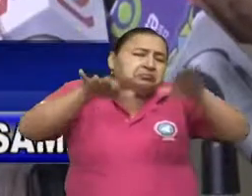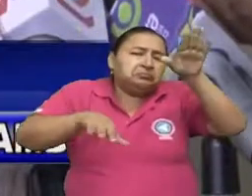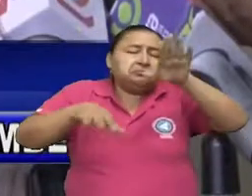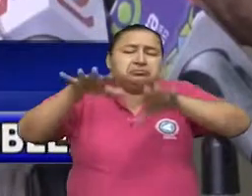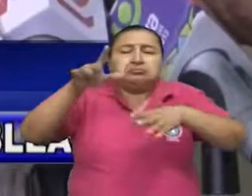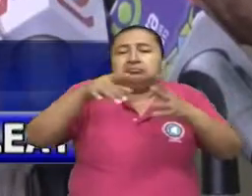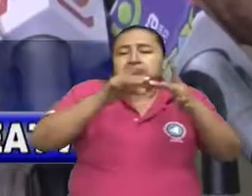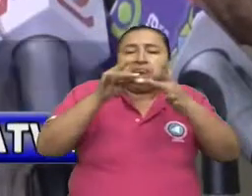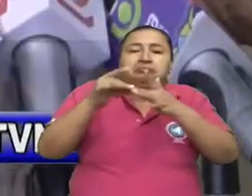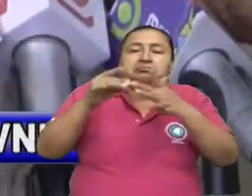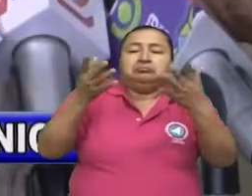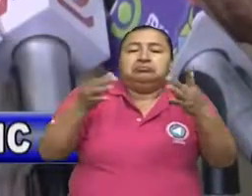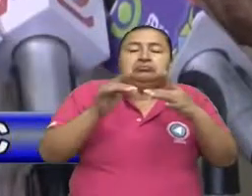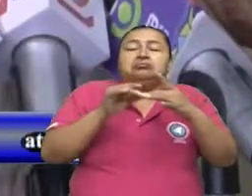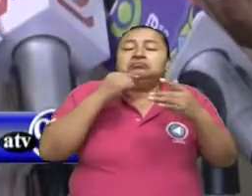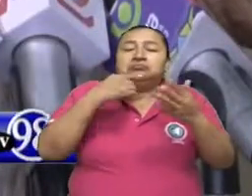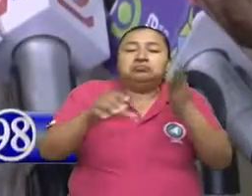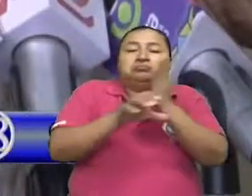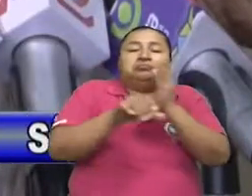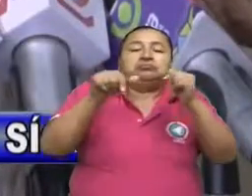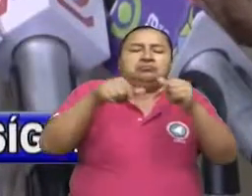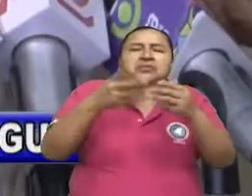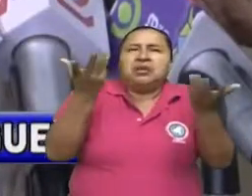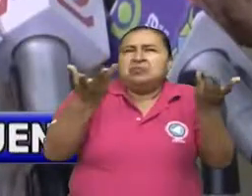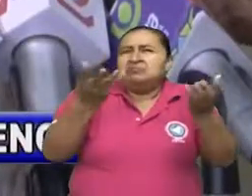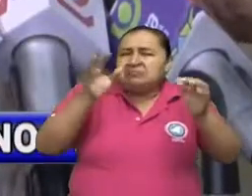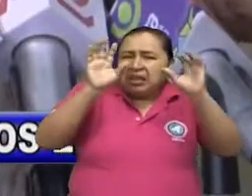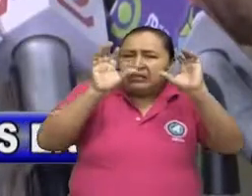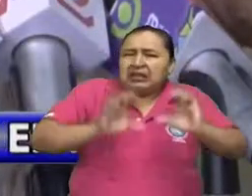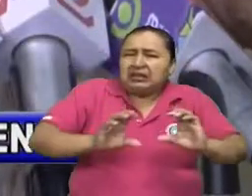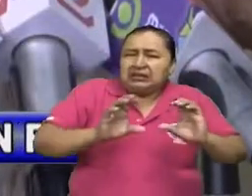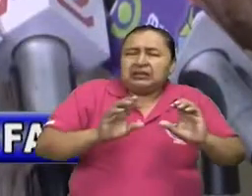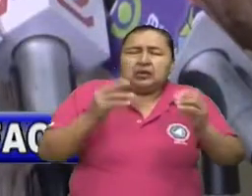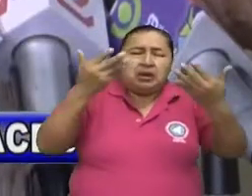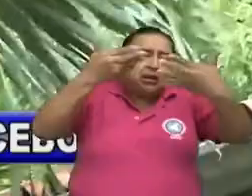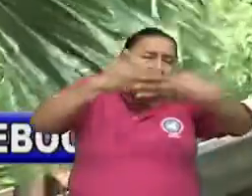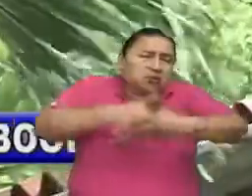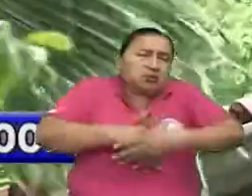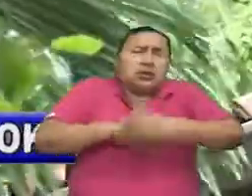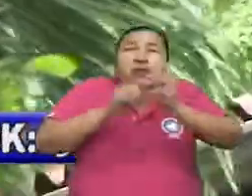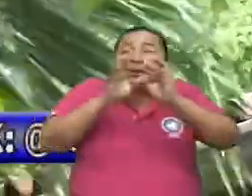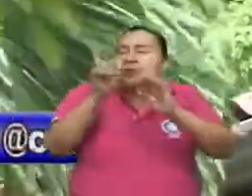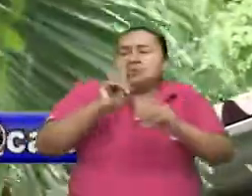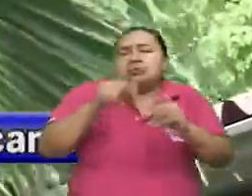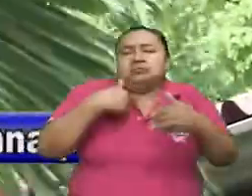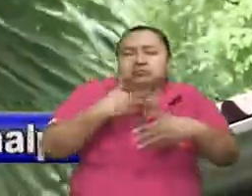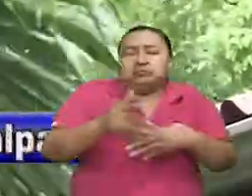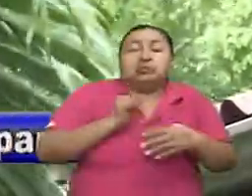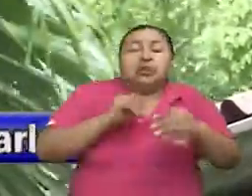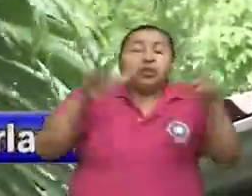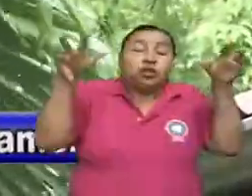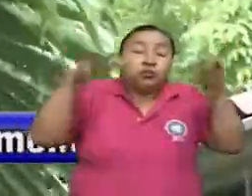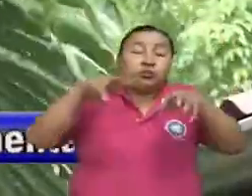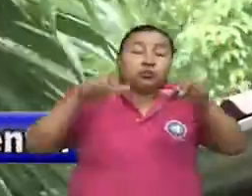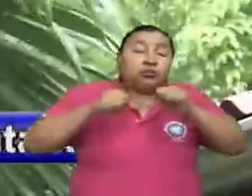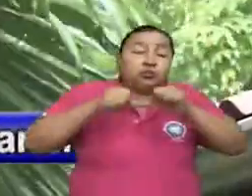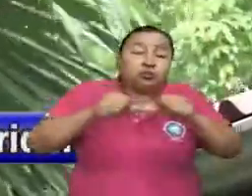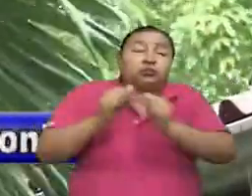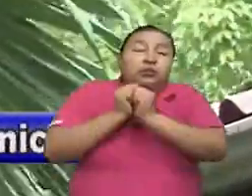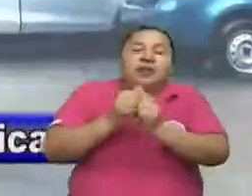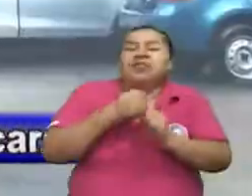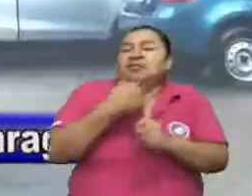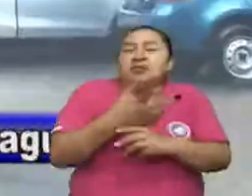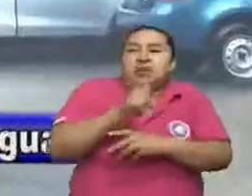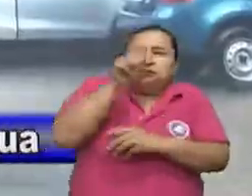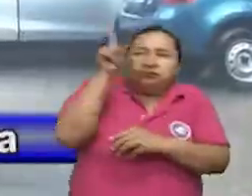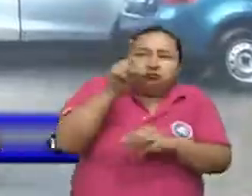principalmente produciéndose por la tarde, produciéndose por la noche. Las lluvias vendrán acompañadas de tormentas